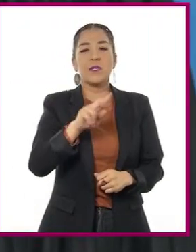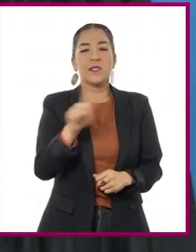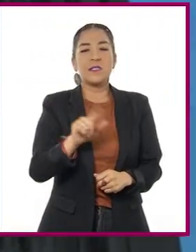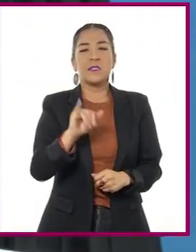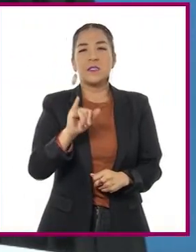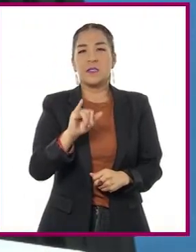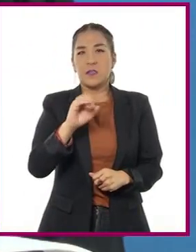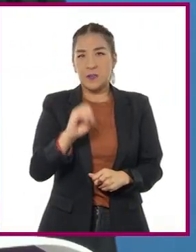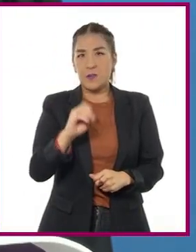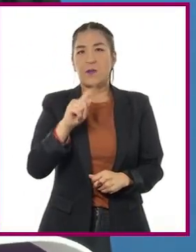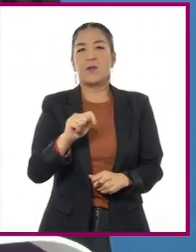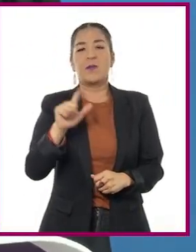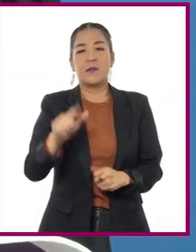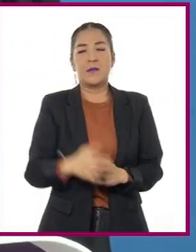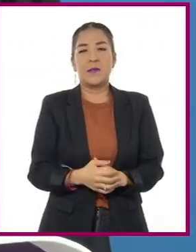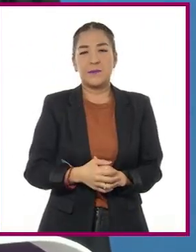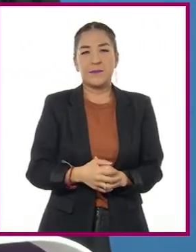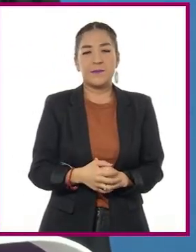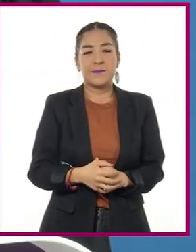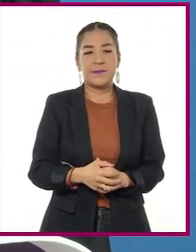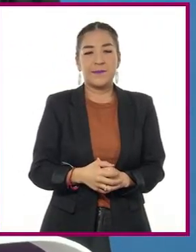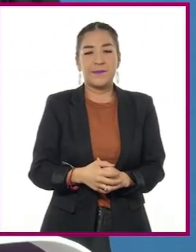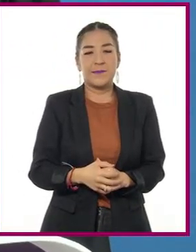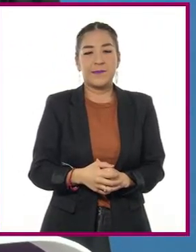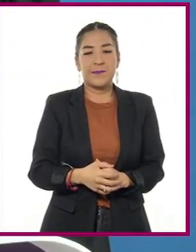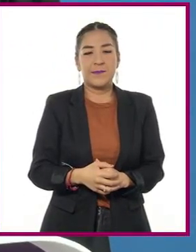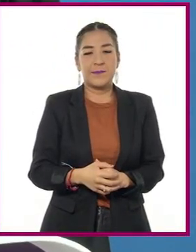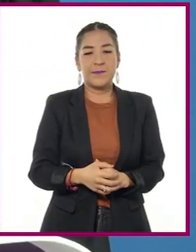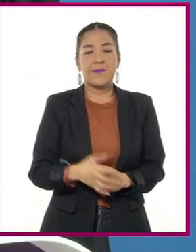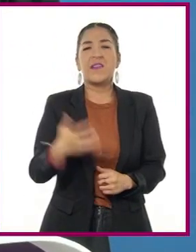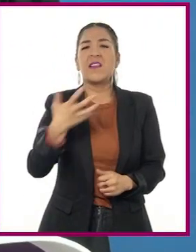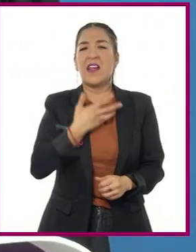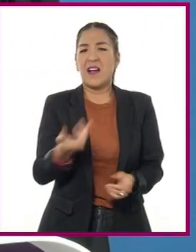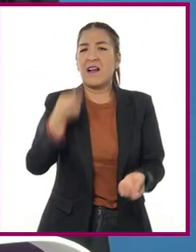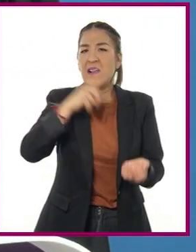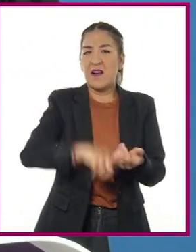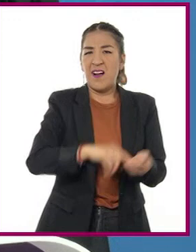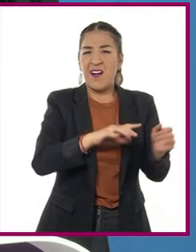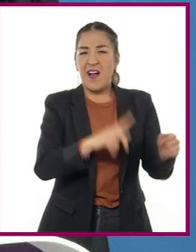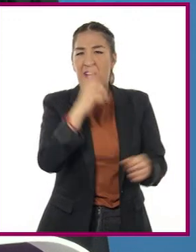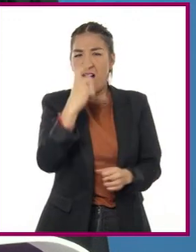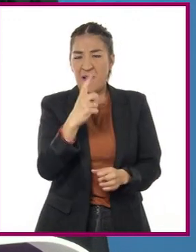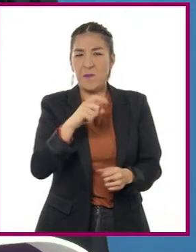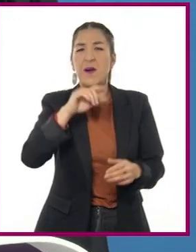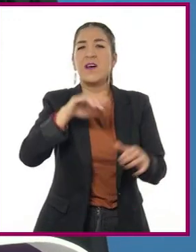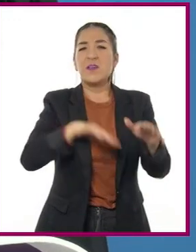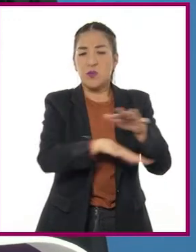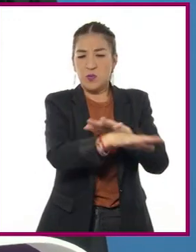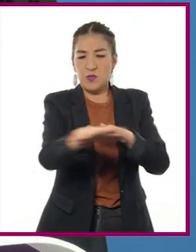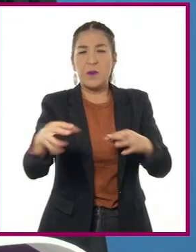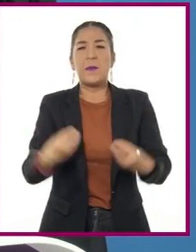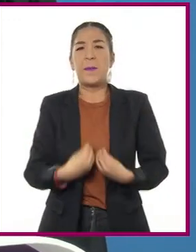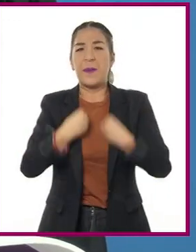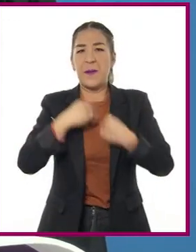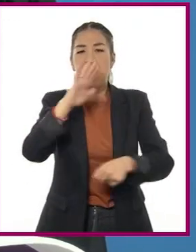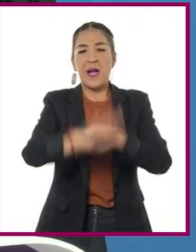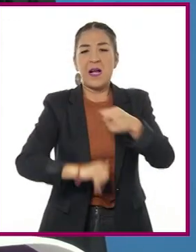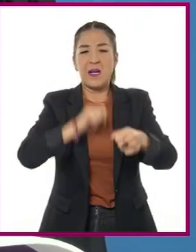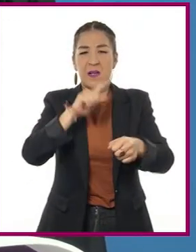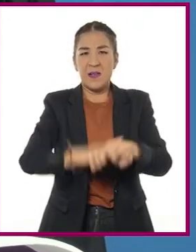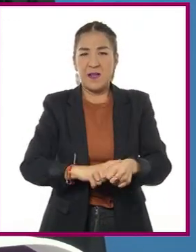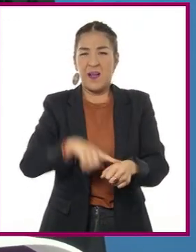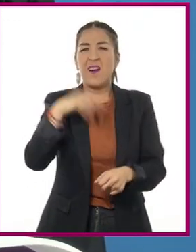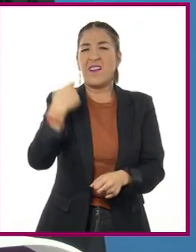Hay un animal en esta tierra que vive en el agua, nunca antes oído, el cual se llama